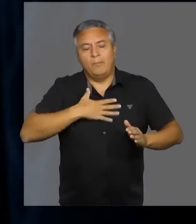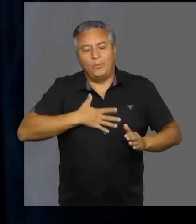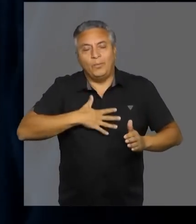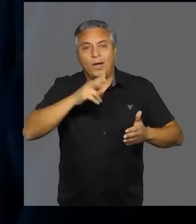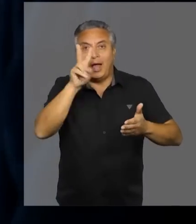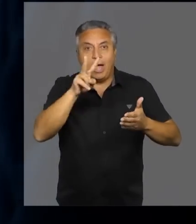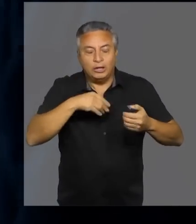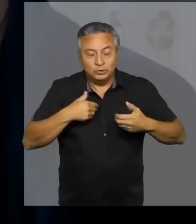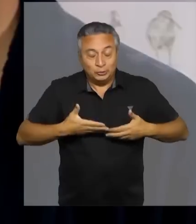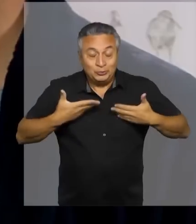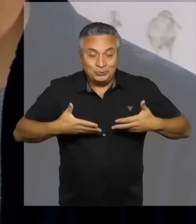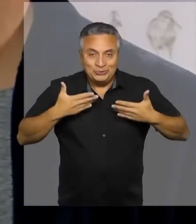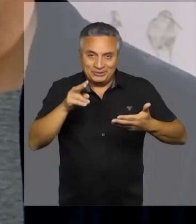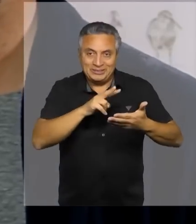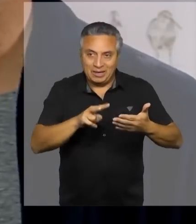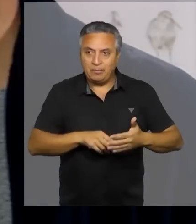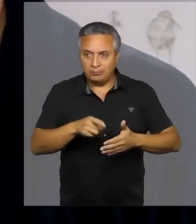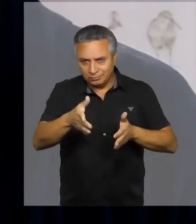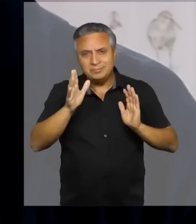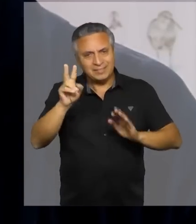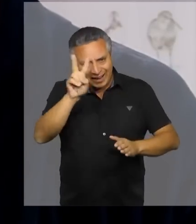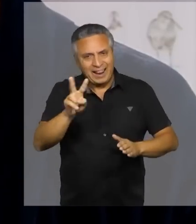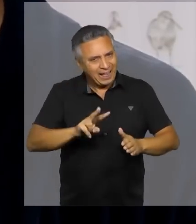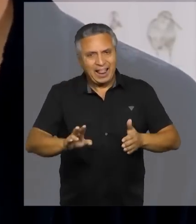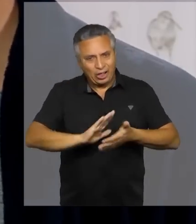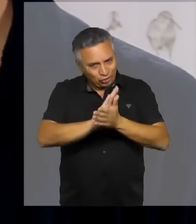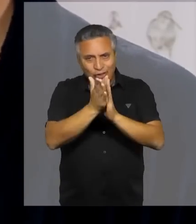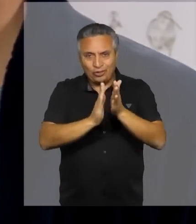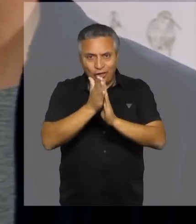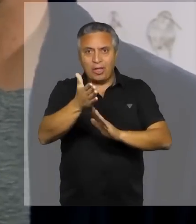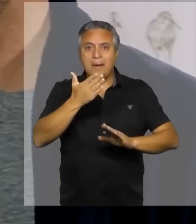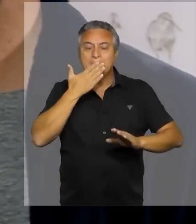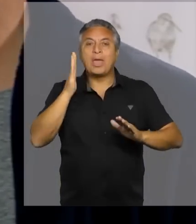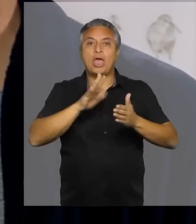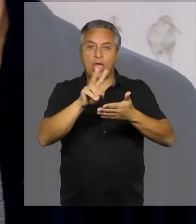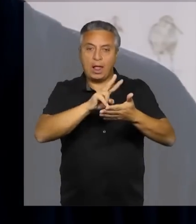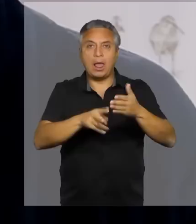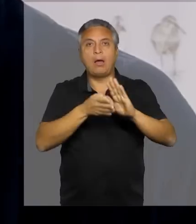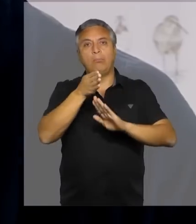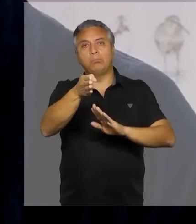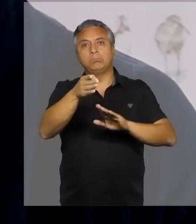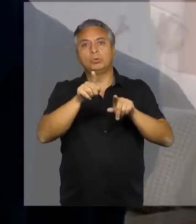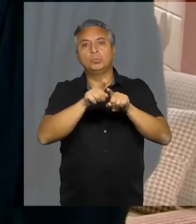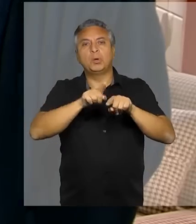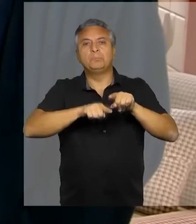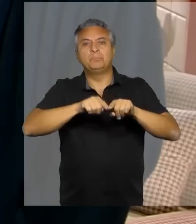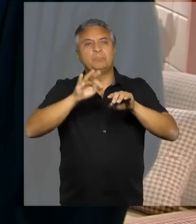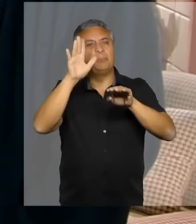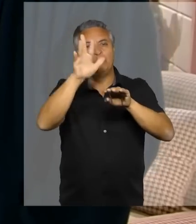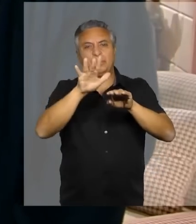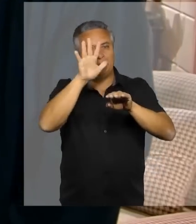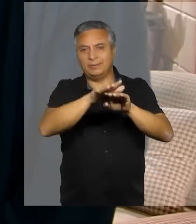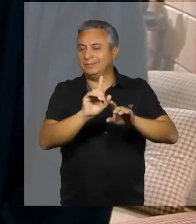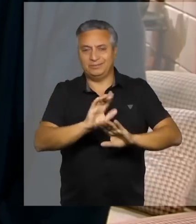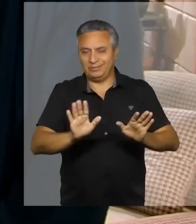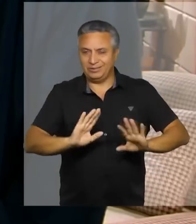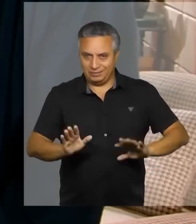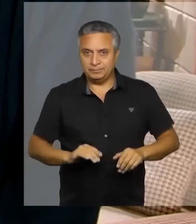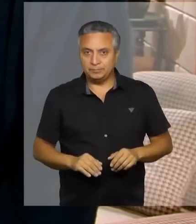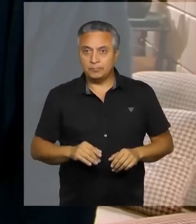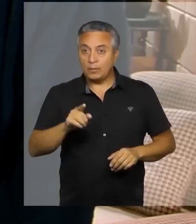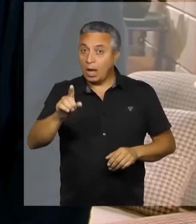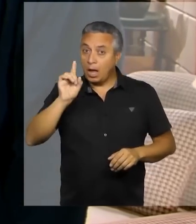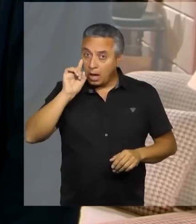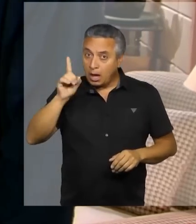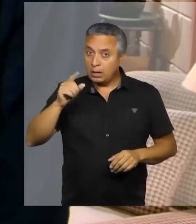entusiasma. Claro que sí, lea todo lo que quiera. Es mejor que los libros se estén leyendo que estén ahí llenos de polvo. Sabe que averigüé lo